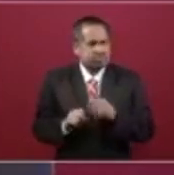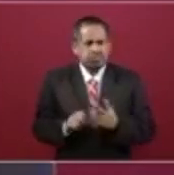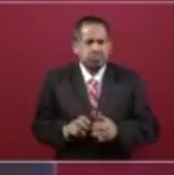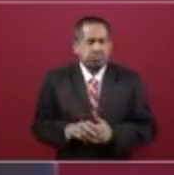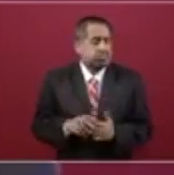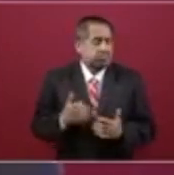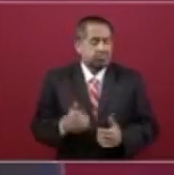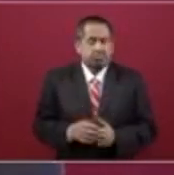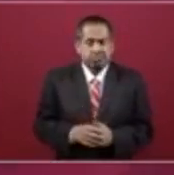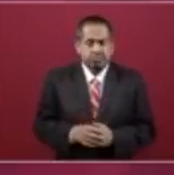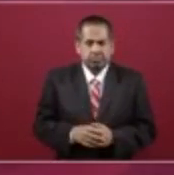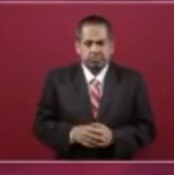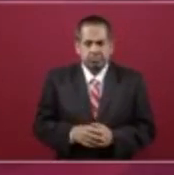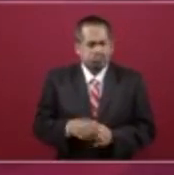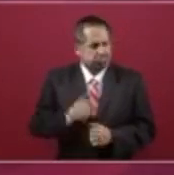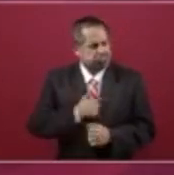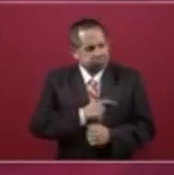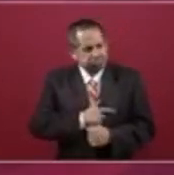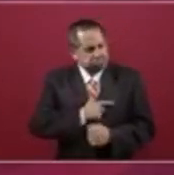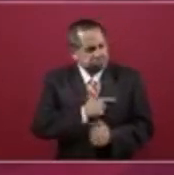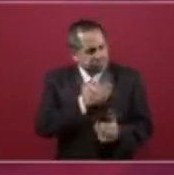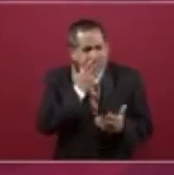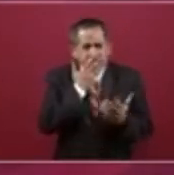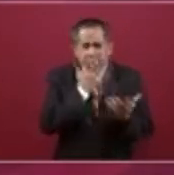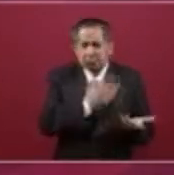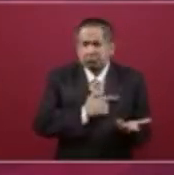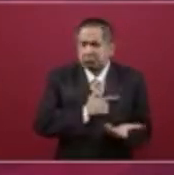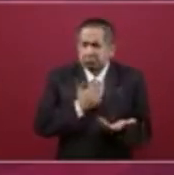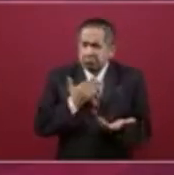Y me dio mucho gusto eso.